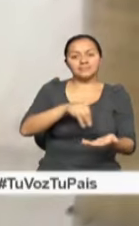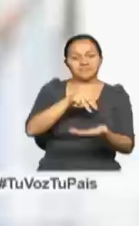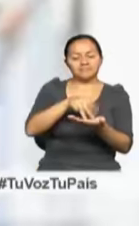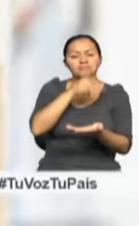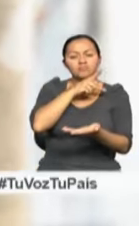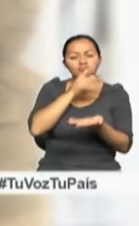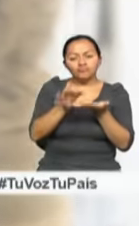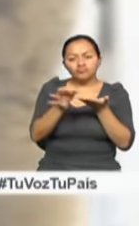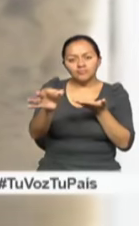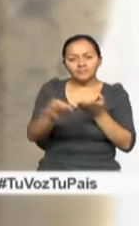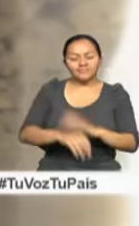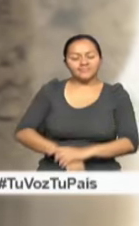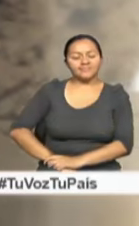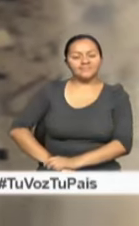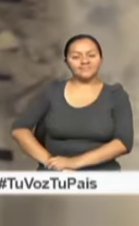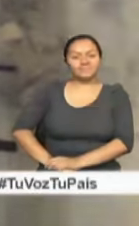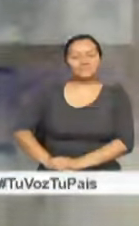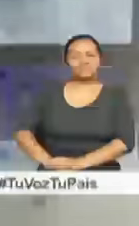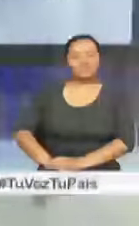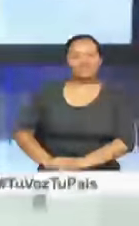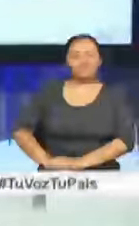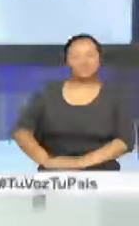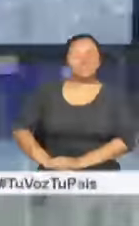Morejón, Noticiero Ciudadano.